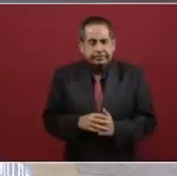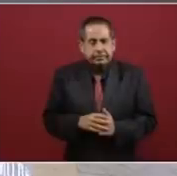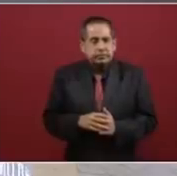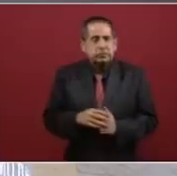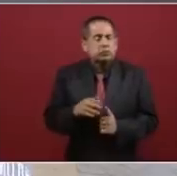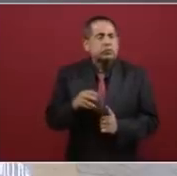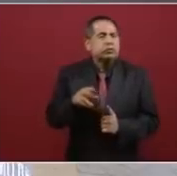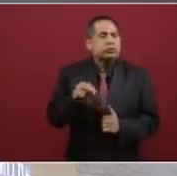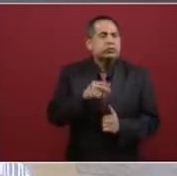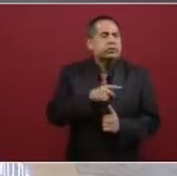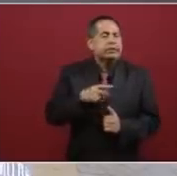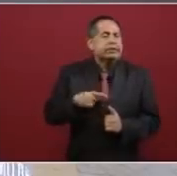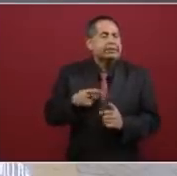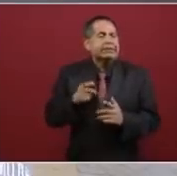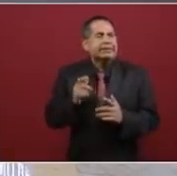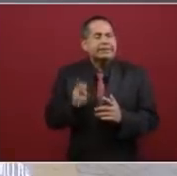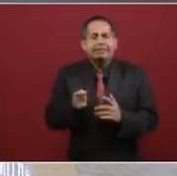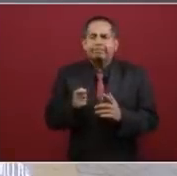tráfico